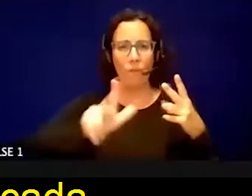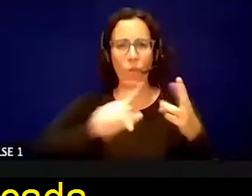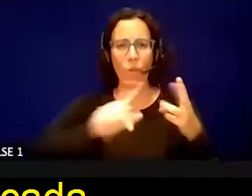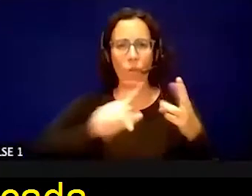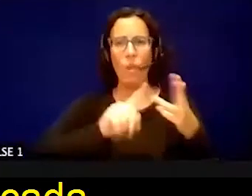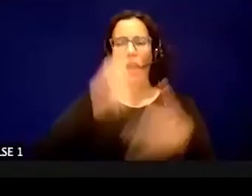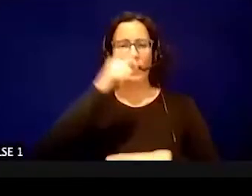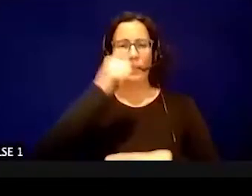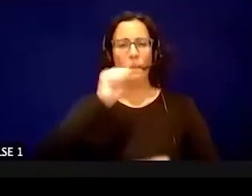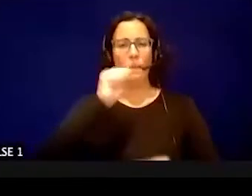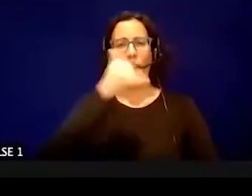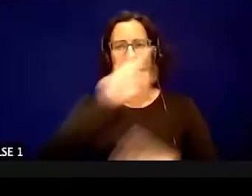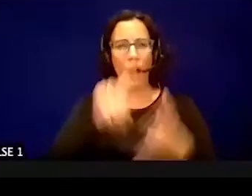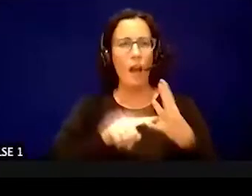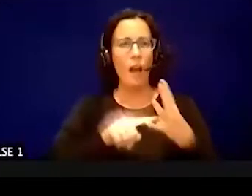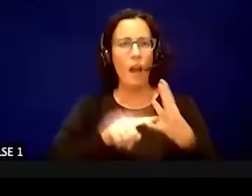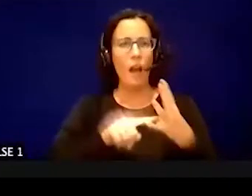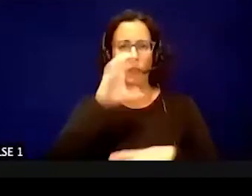porcina y ahora con el